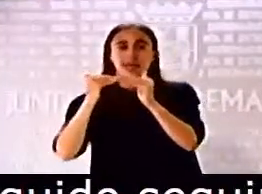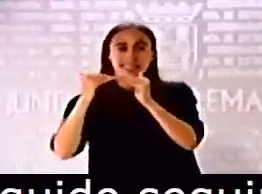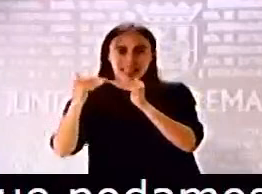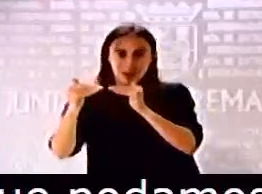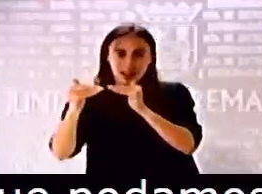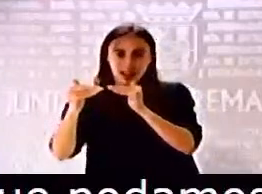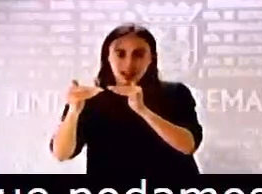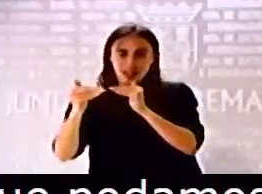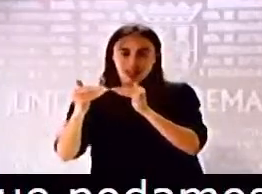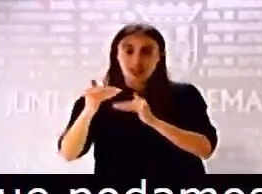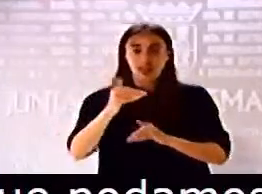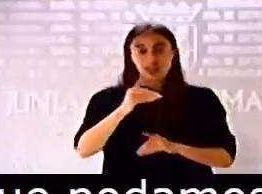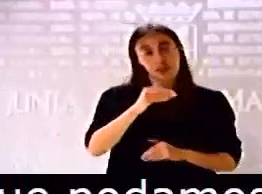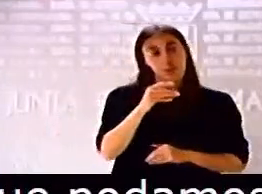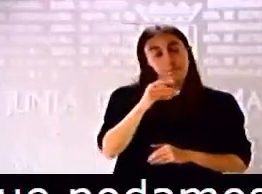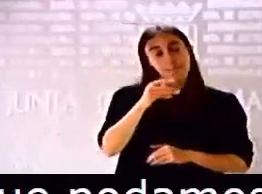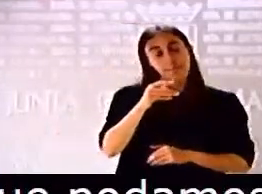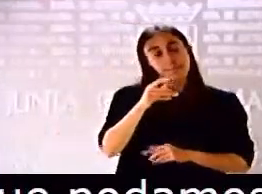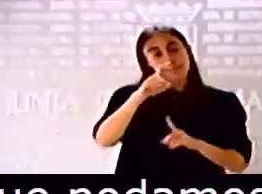planteado en los meses de mayo y junio? No.